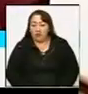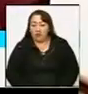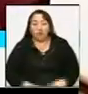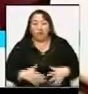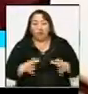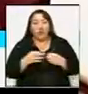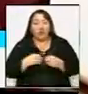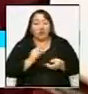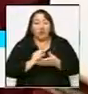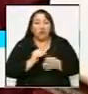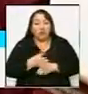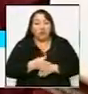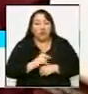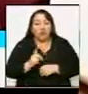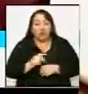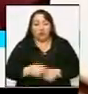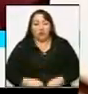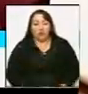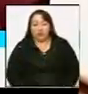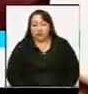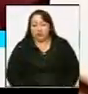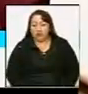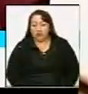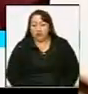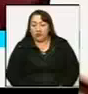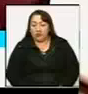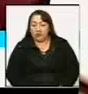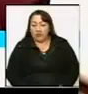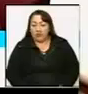no la inscripción o la renuncia.